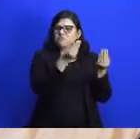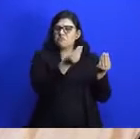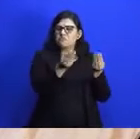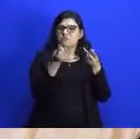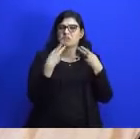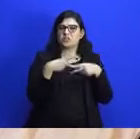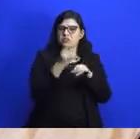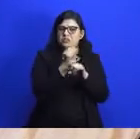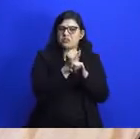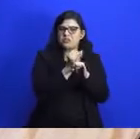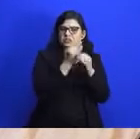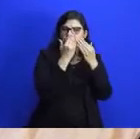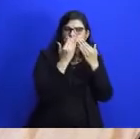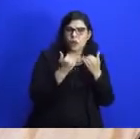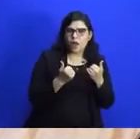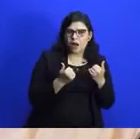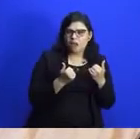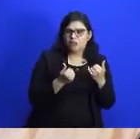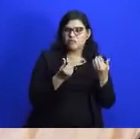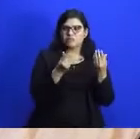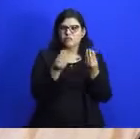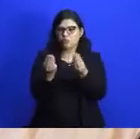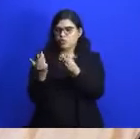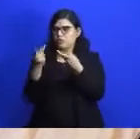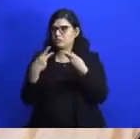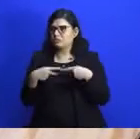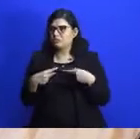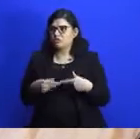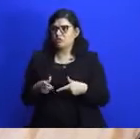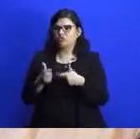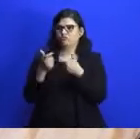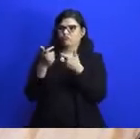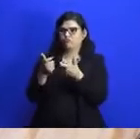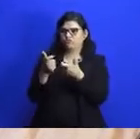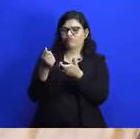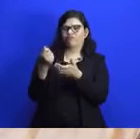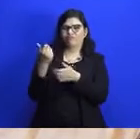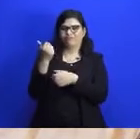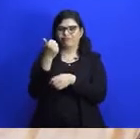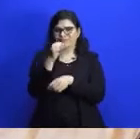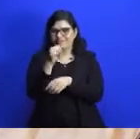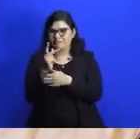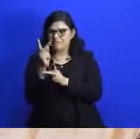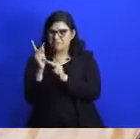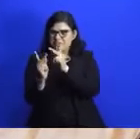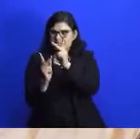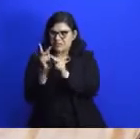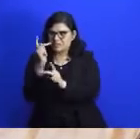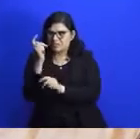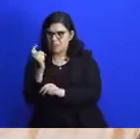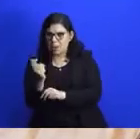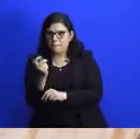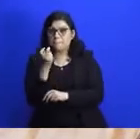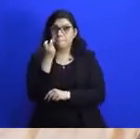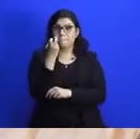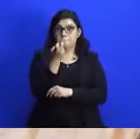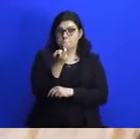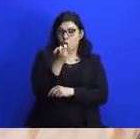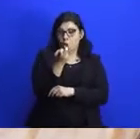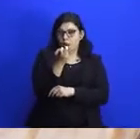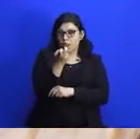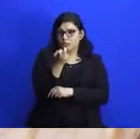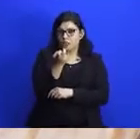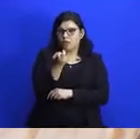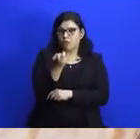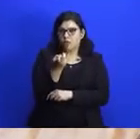mitad tampoco tiene acceso a servicios financieros como crédito. Es por eso que a través de la